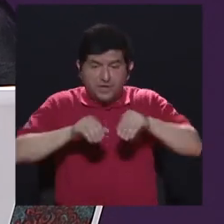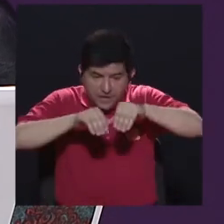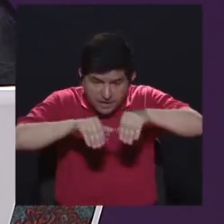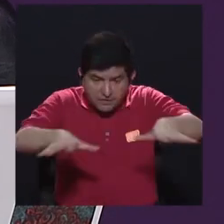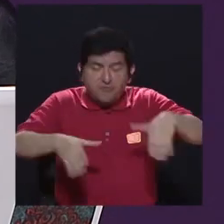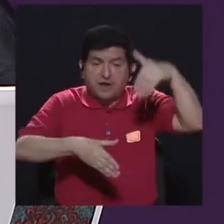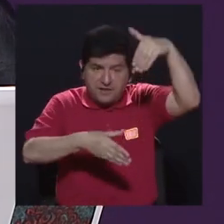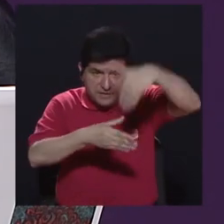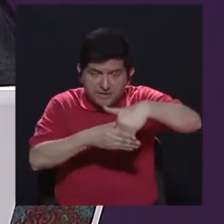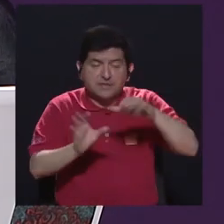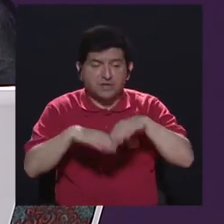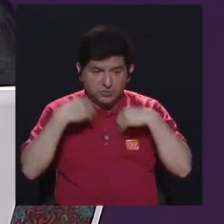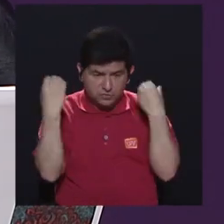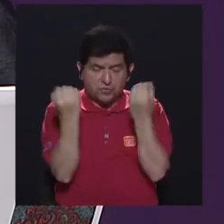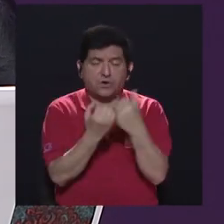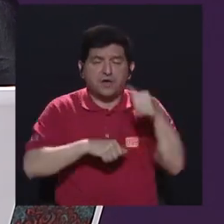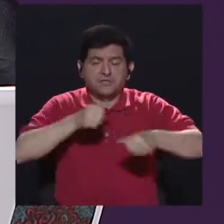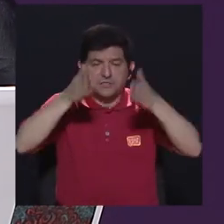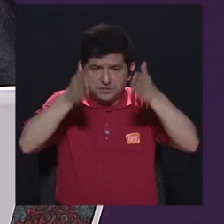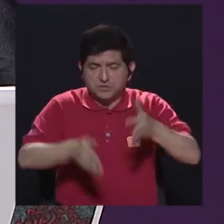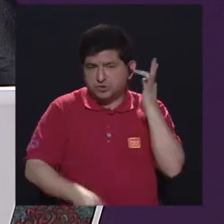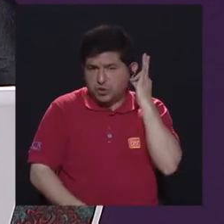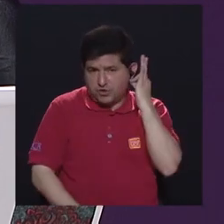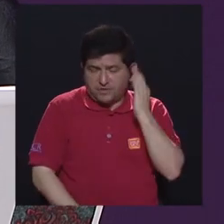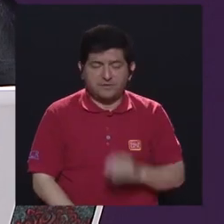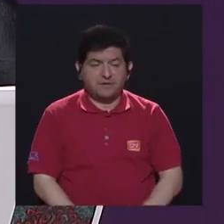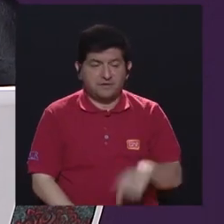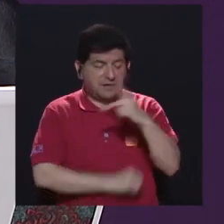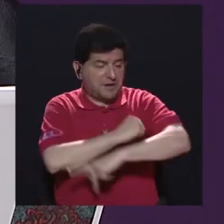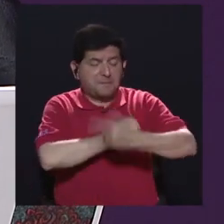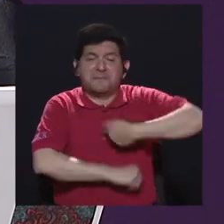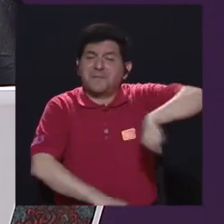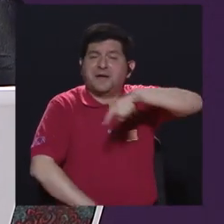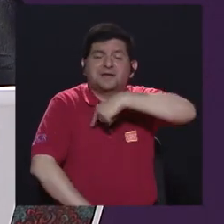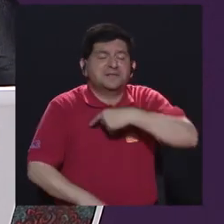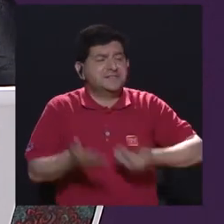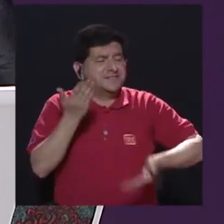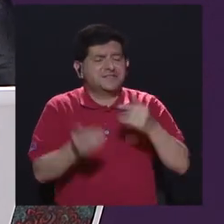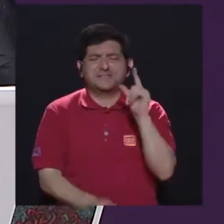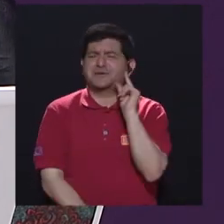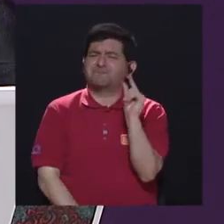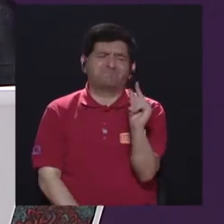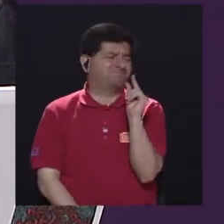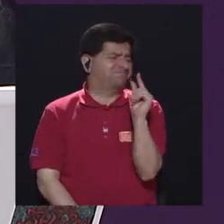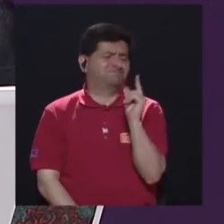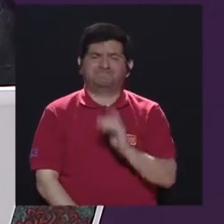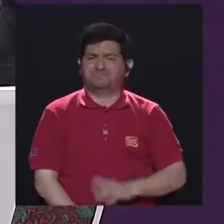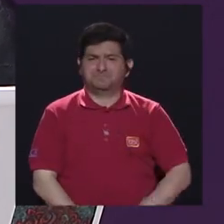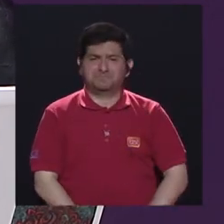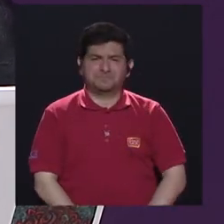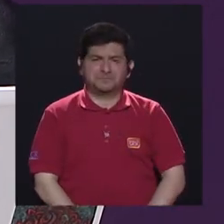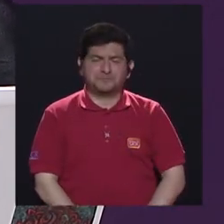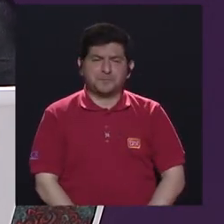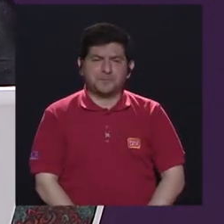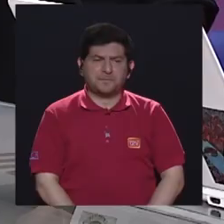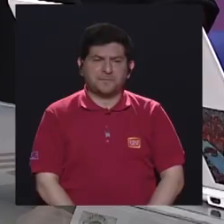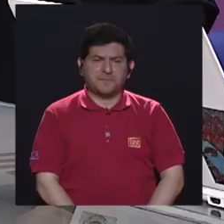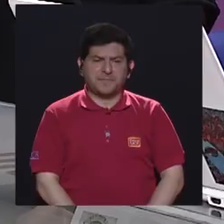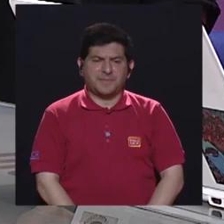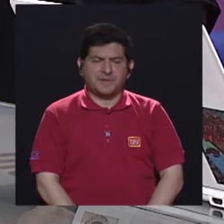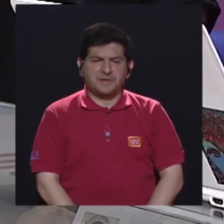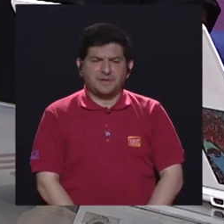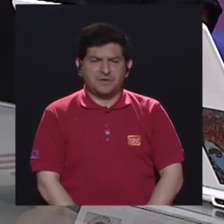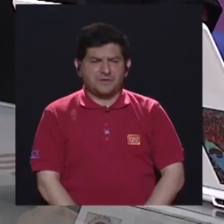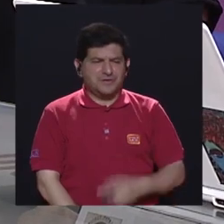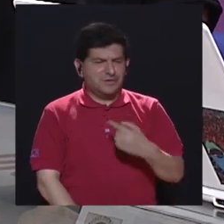dentro de las organizaciones feministas que muchas veces en nuestros países son muy pequeñas incluso? Yo